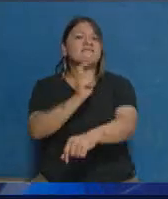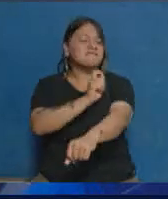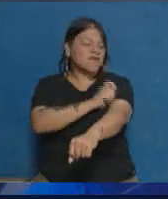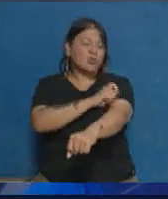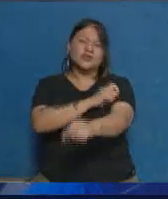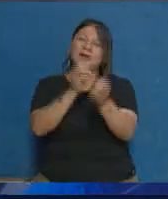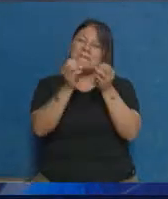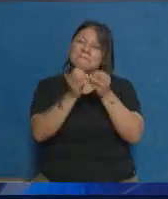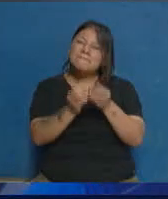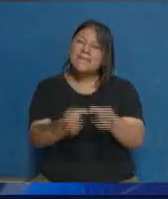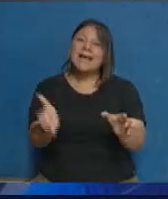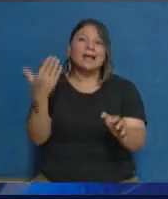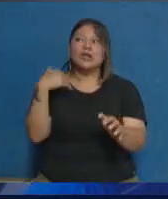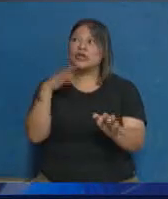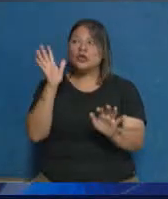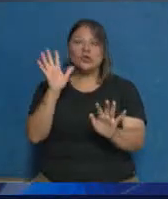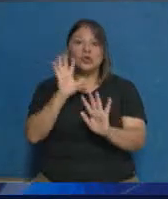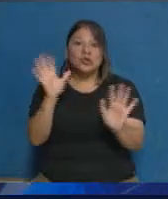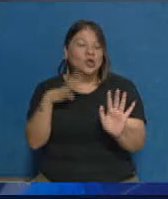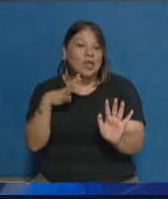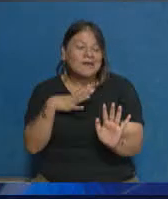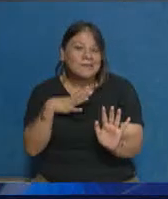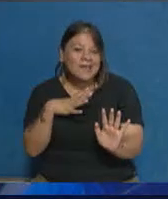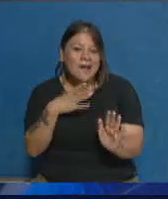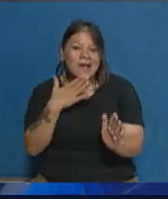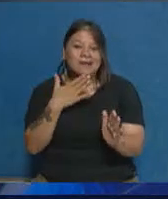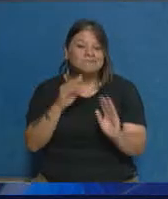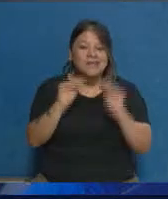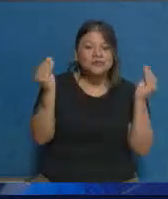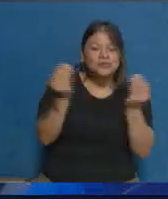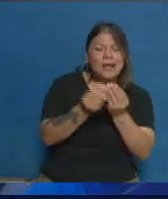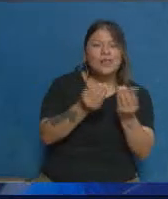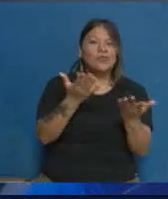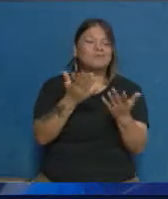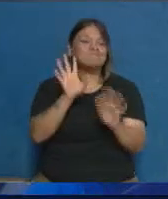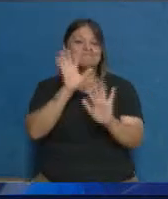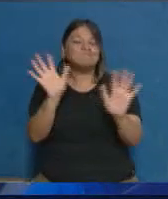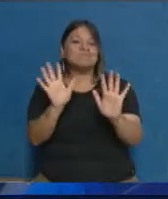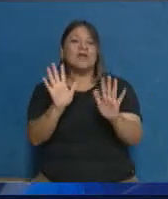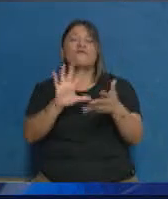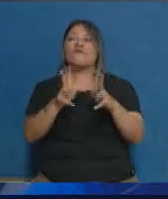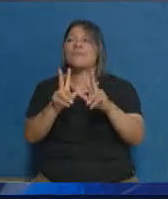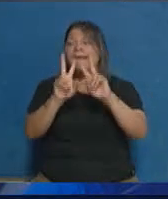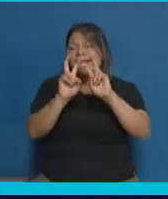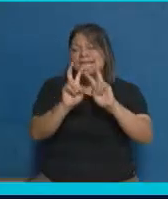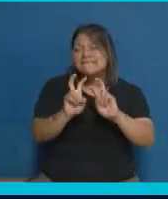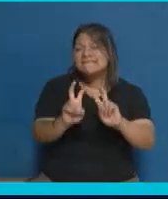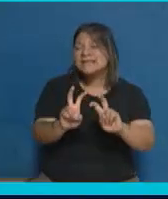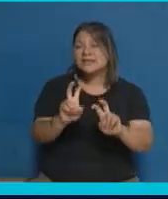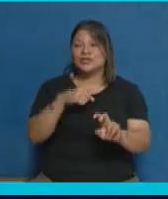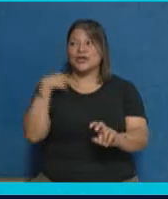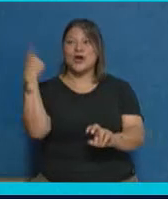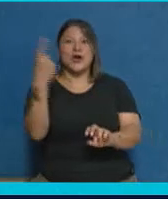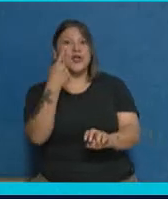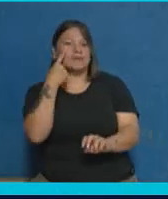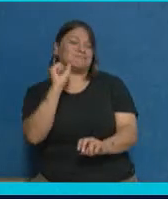no se conocían los resultados. Digamos, todas estaban en fase de experimentación. Claro. Y esto lo sabíamos, lo que pasa es que, bueno, no